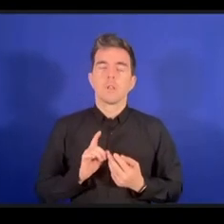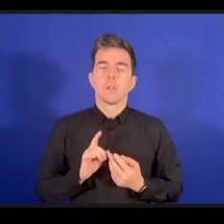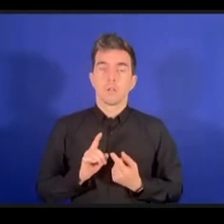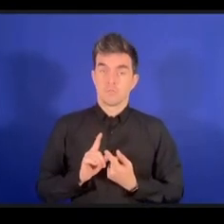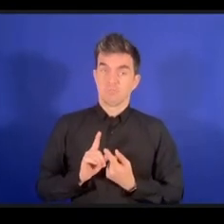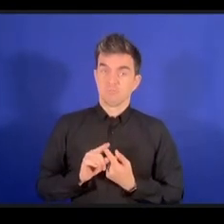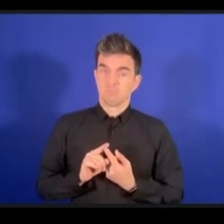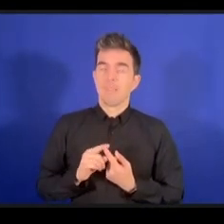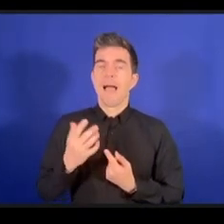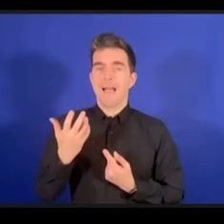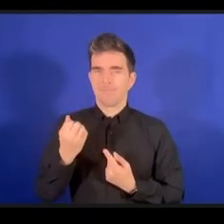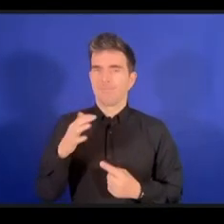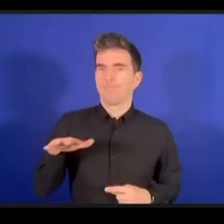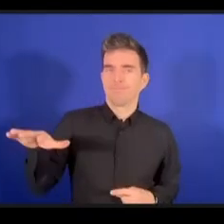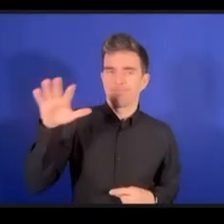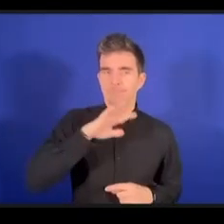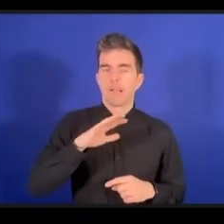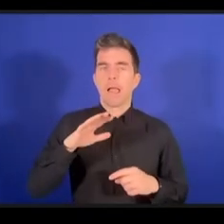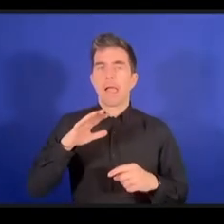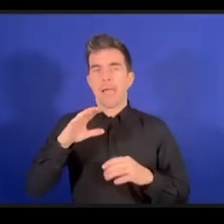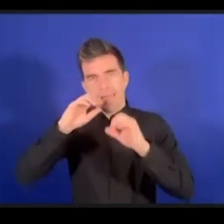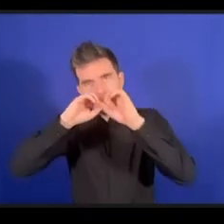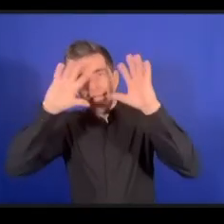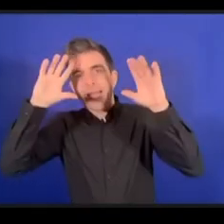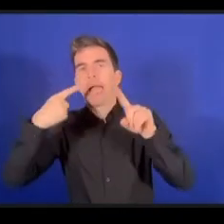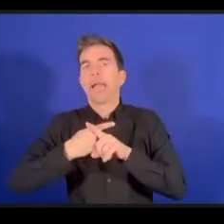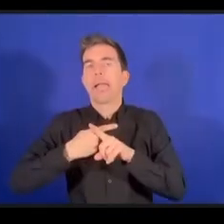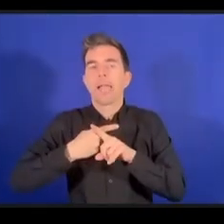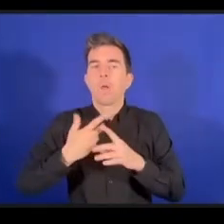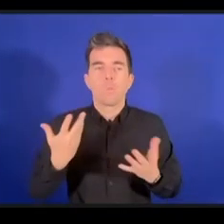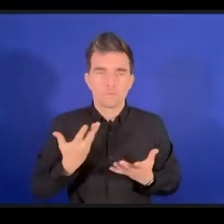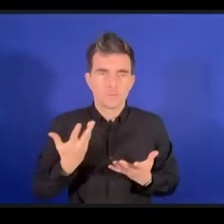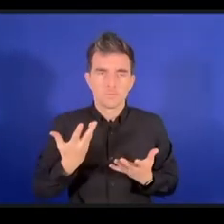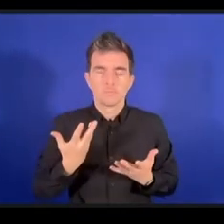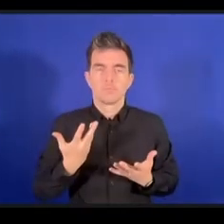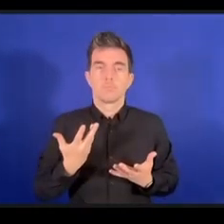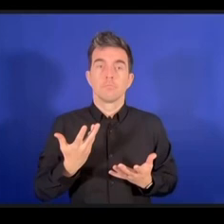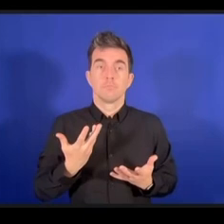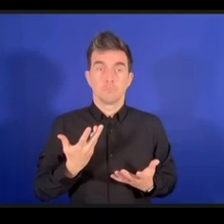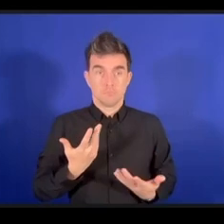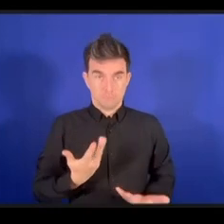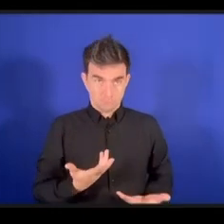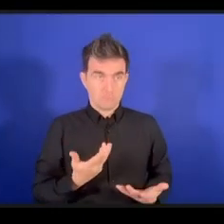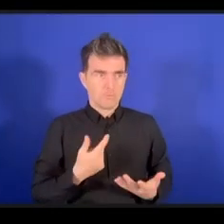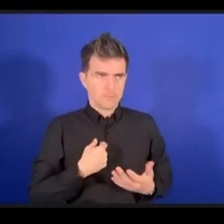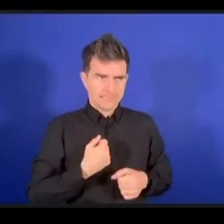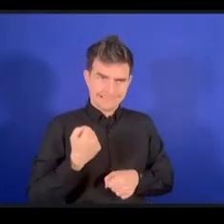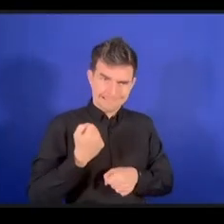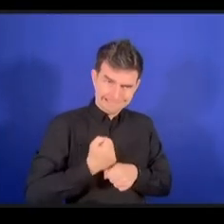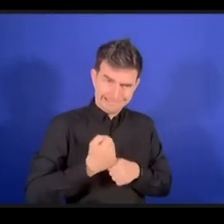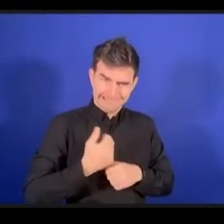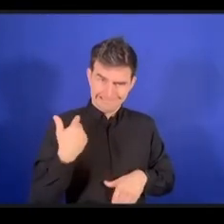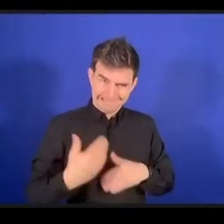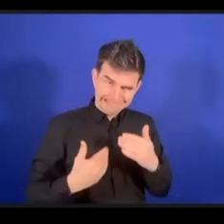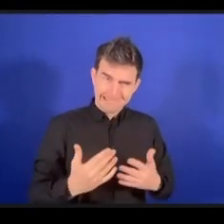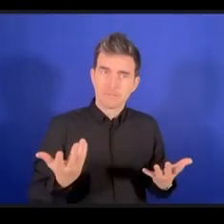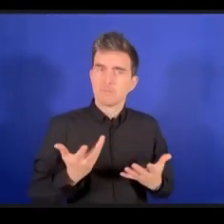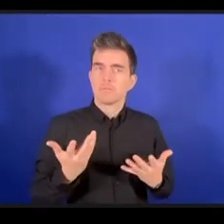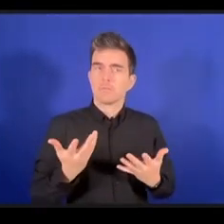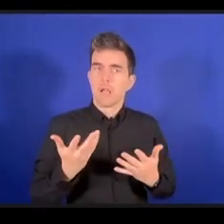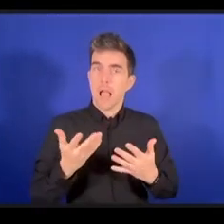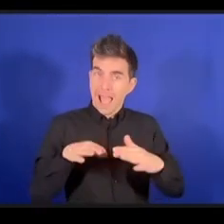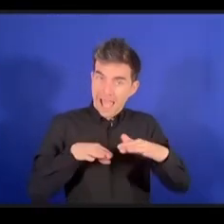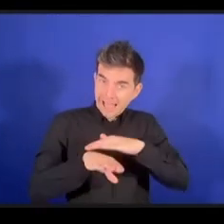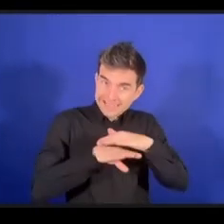normalmente se cree erróneamente que si el trabajo se hace para mejorar la accesibilidad beneficiará a las